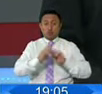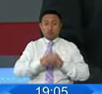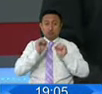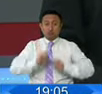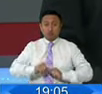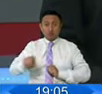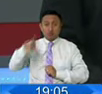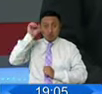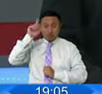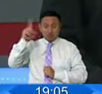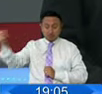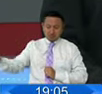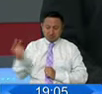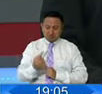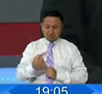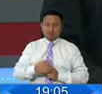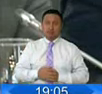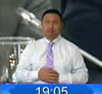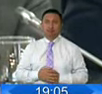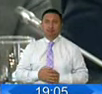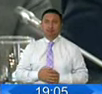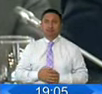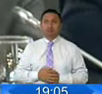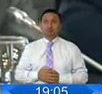brinden sus declaraciones.